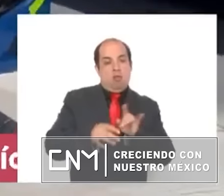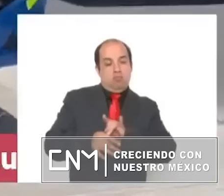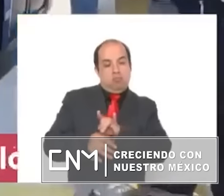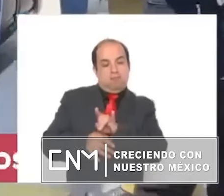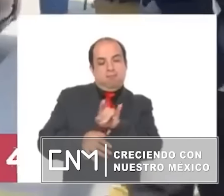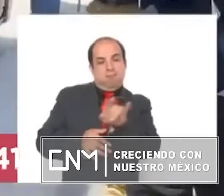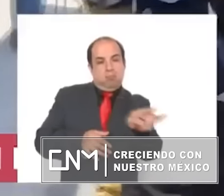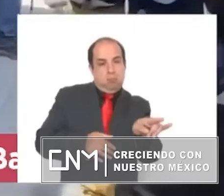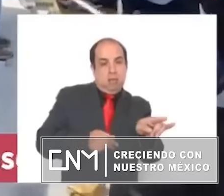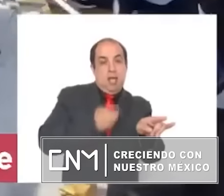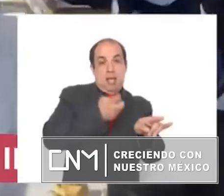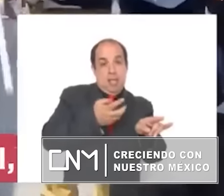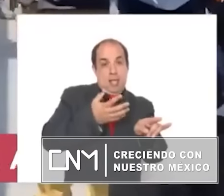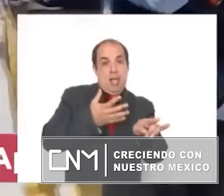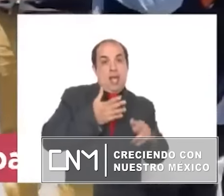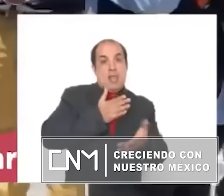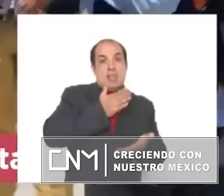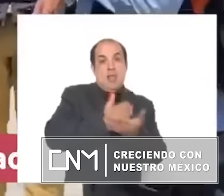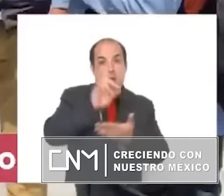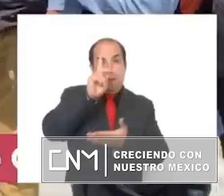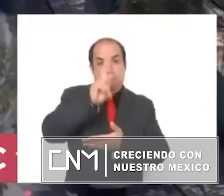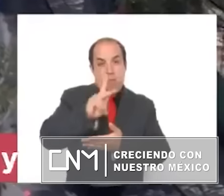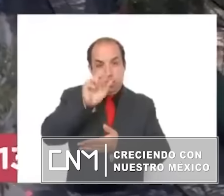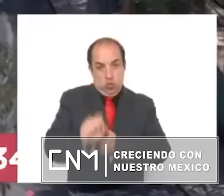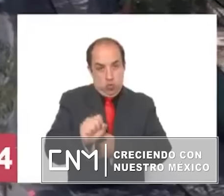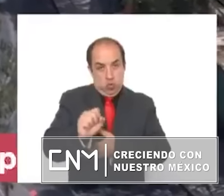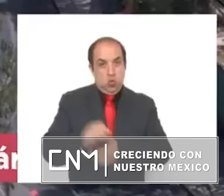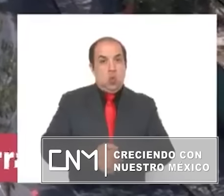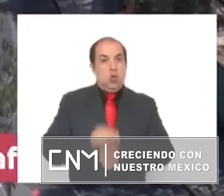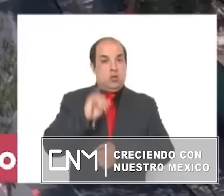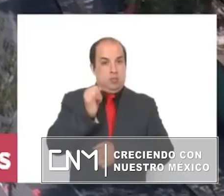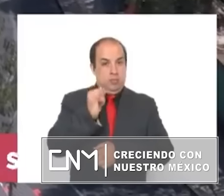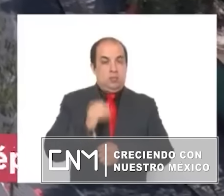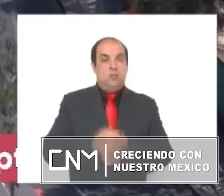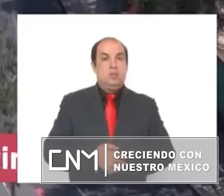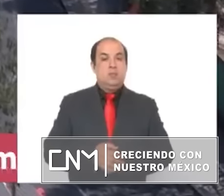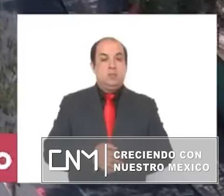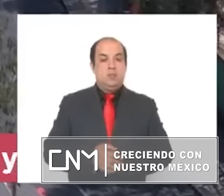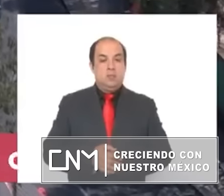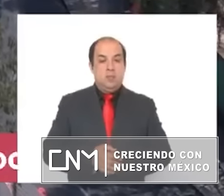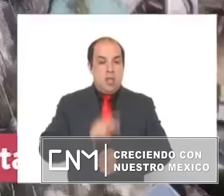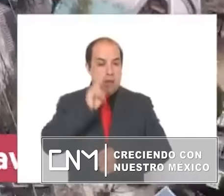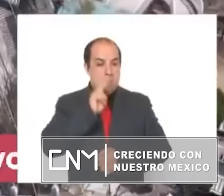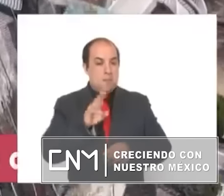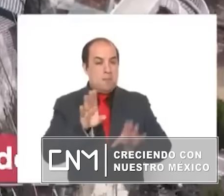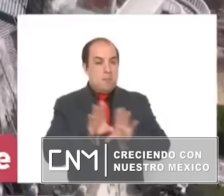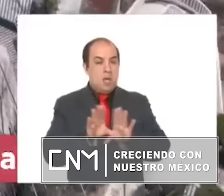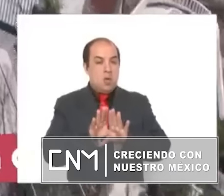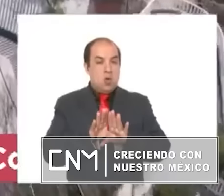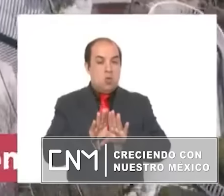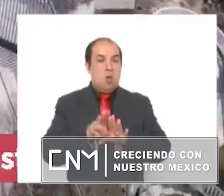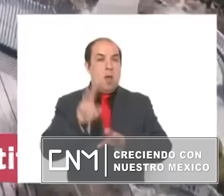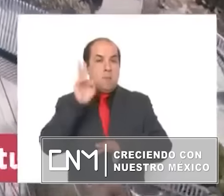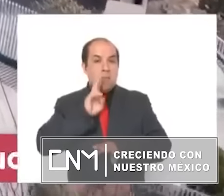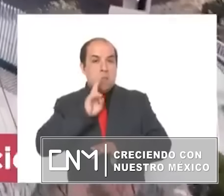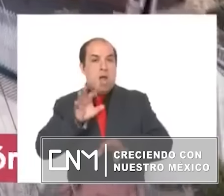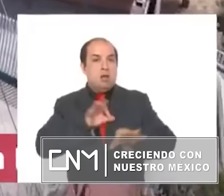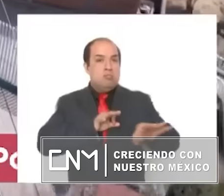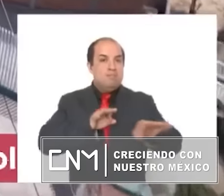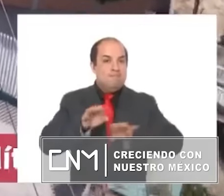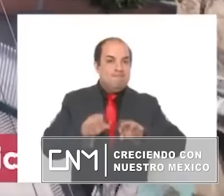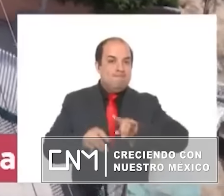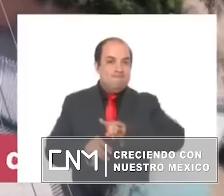retorno de la estación de Perisur Insurgentes. Aquí se ve cómo se estuvieron haciendo estos trabajos, dado